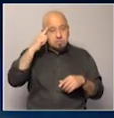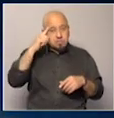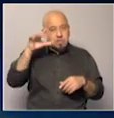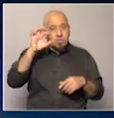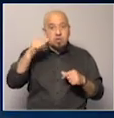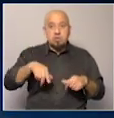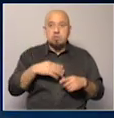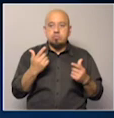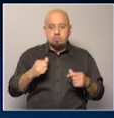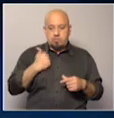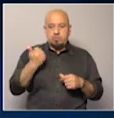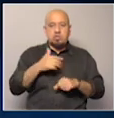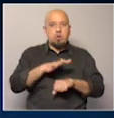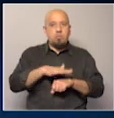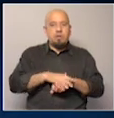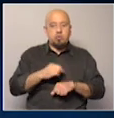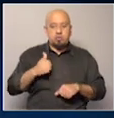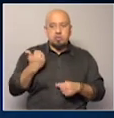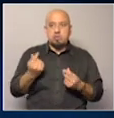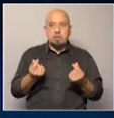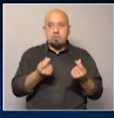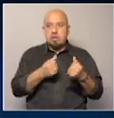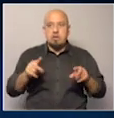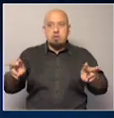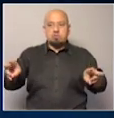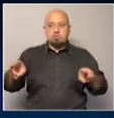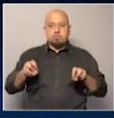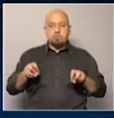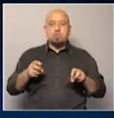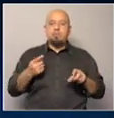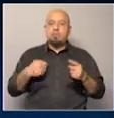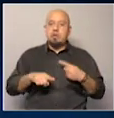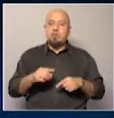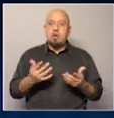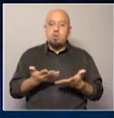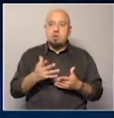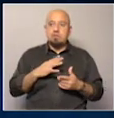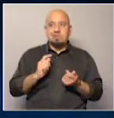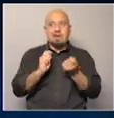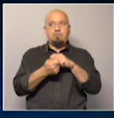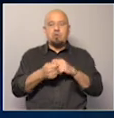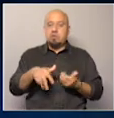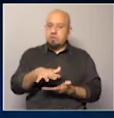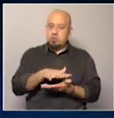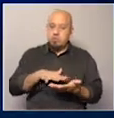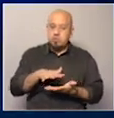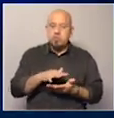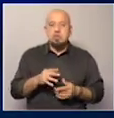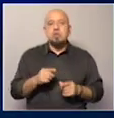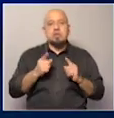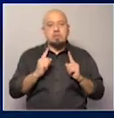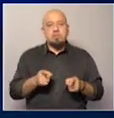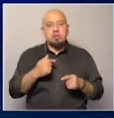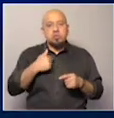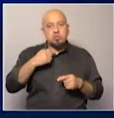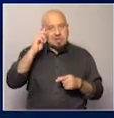esa bonanza económica pero ahora el panorama económico en la región y también mundial ha cambiado y mucho por otro lado